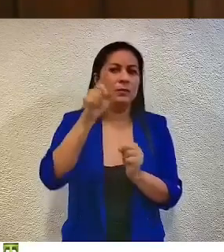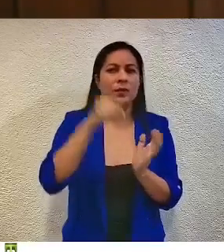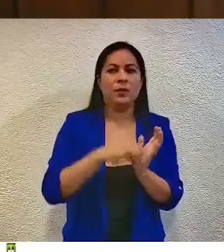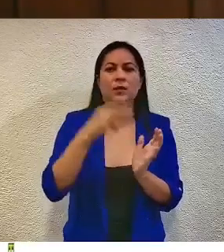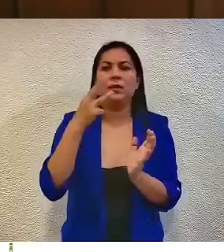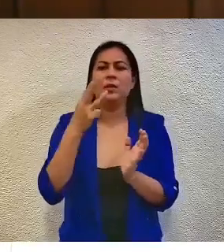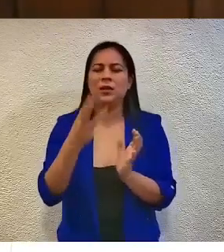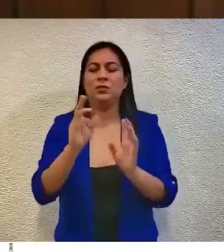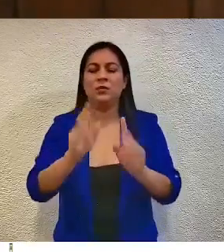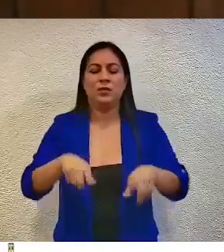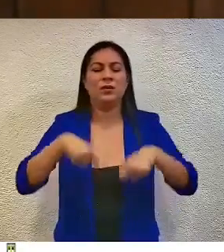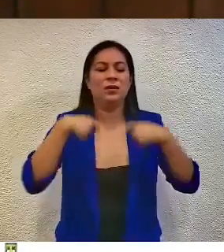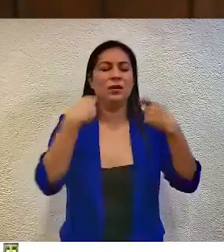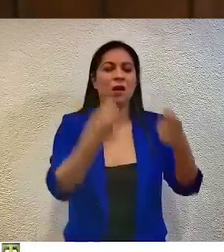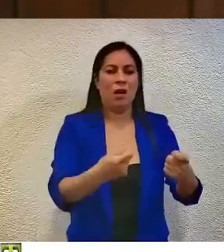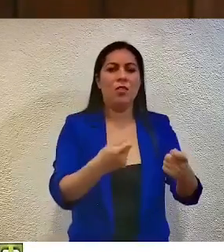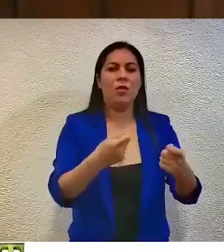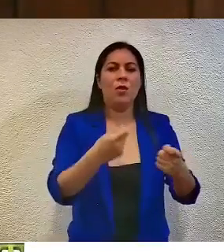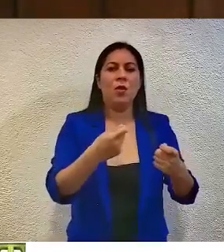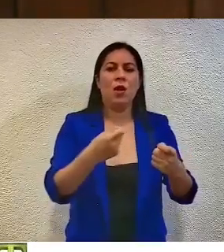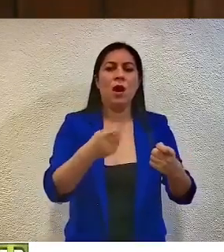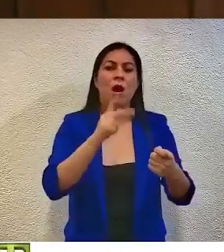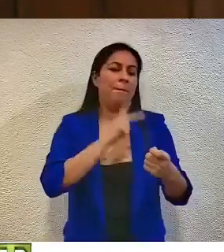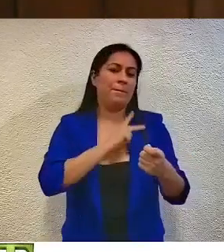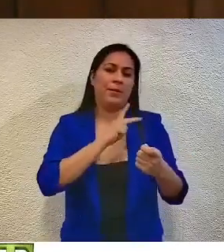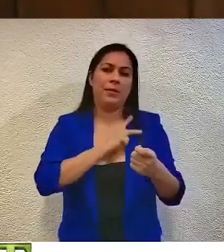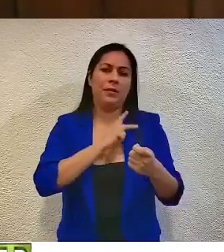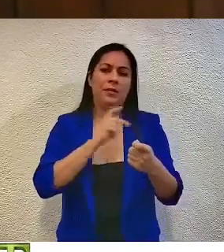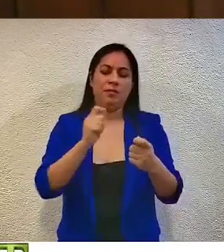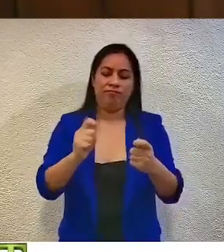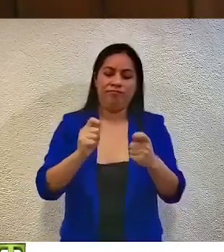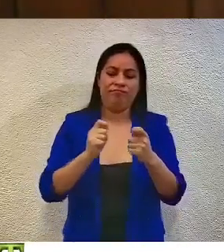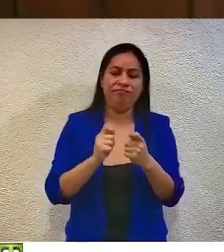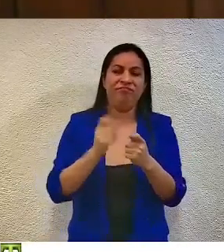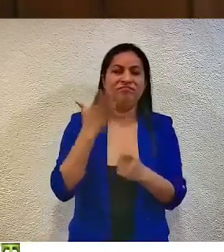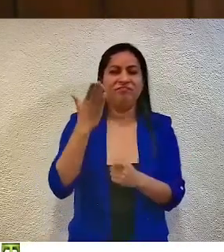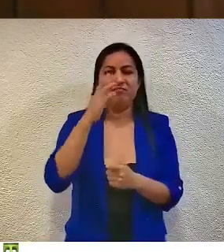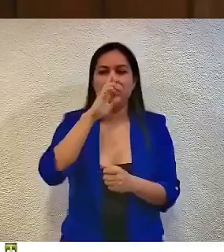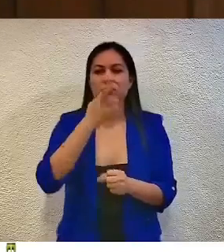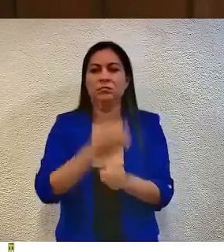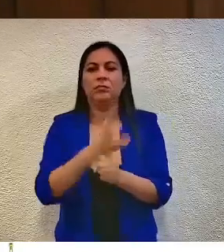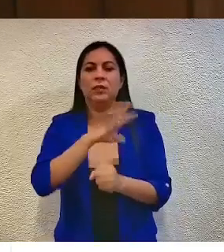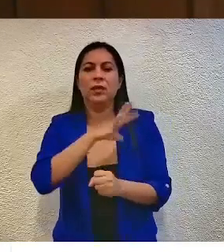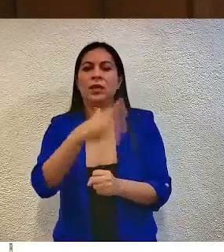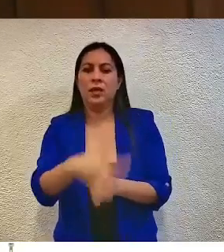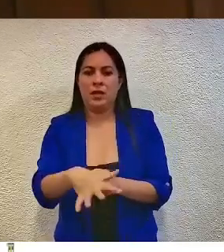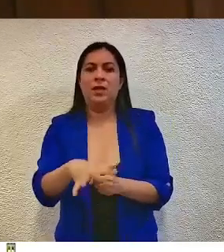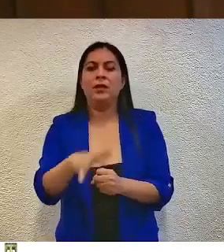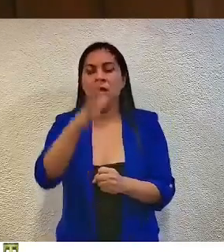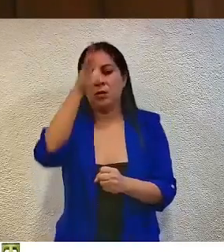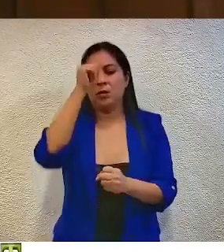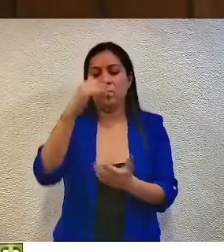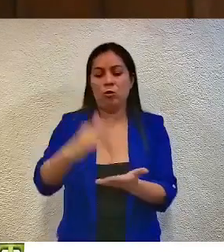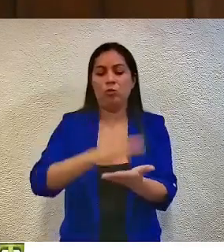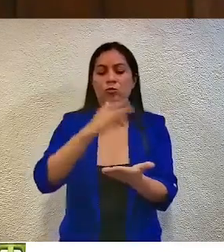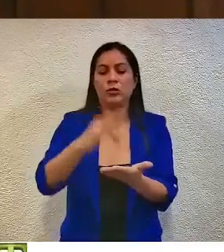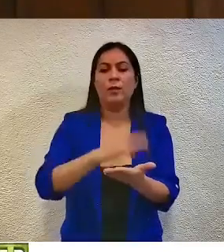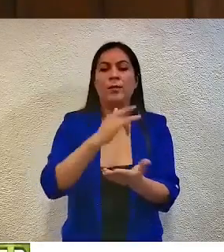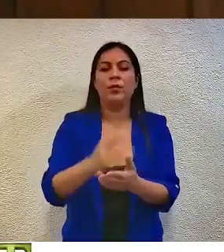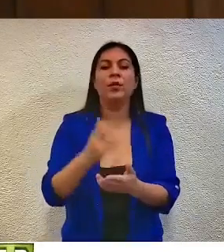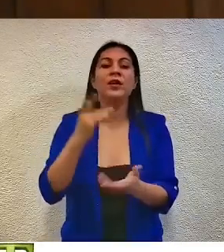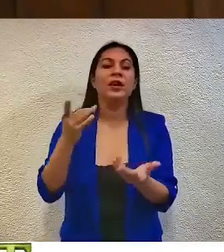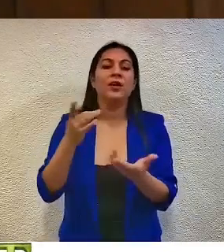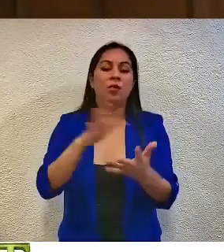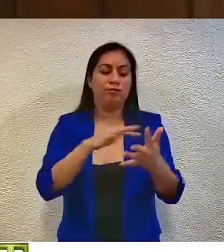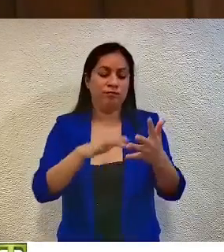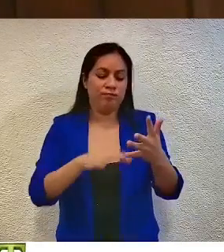TEE/RAP/19/2023, el cual fue turnado a la ponencia a mi cargo. Por lo tanto, le solicito al secretario general de Acuerdos nos apoye con la cuenta y